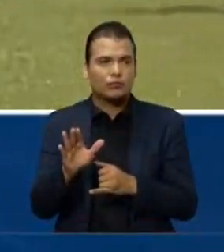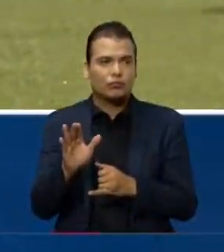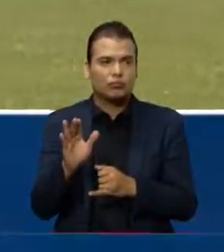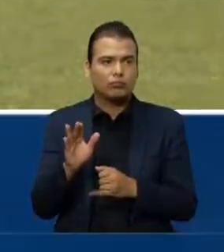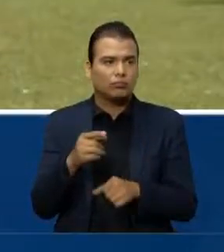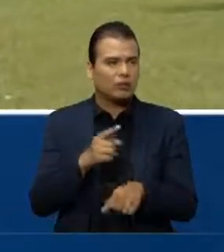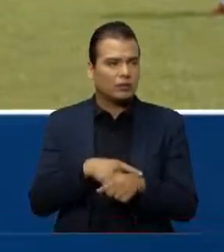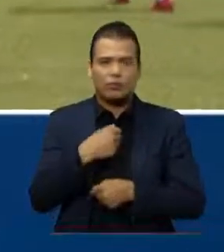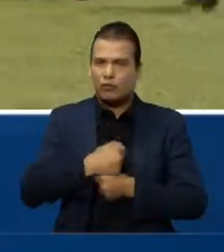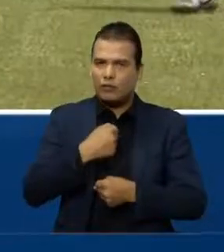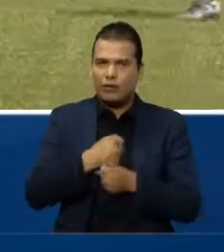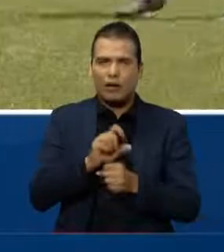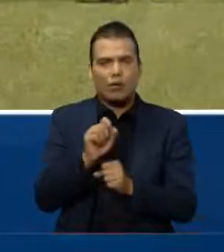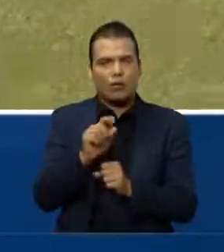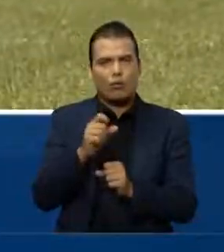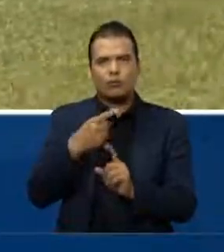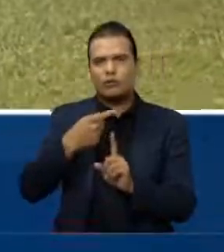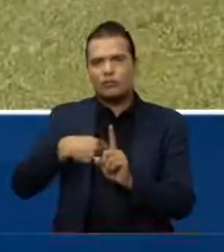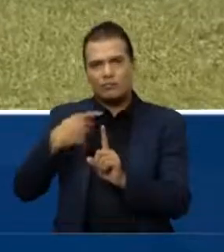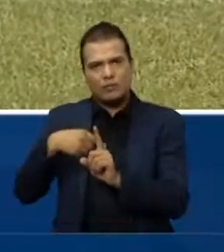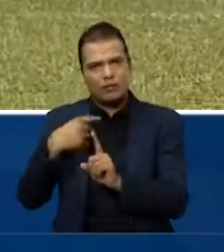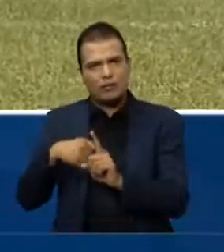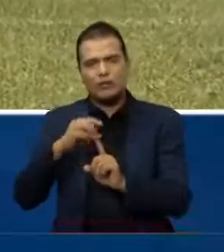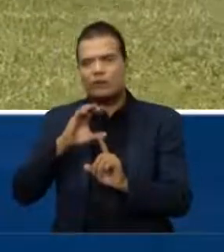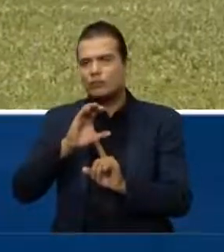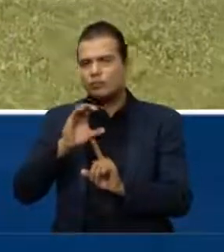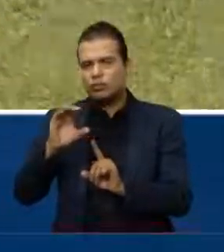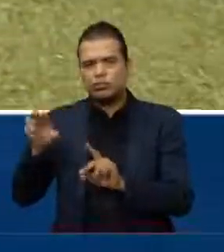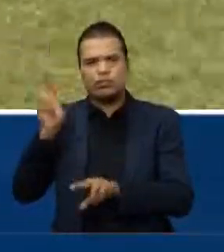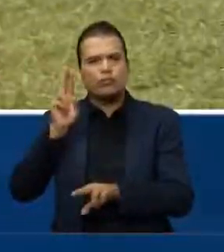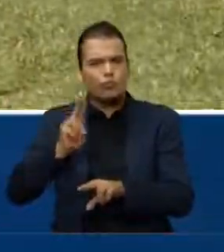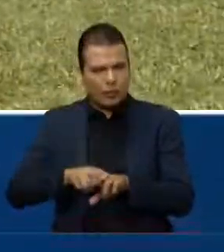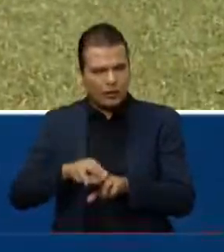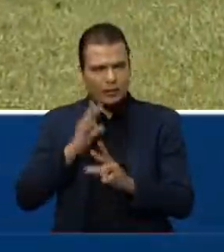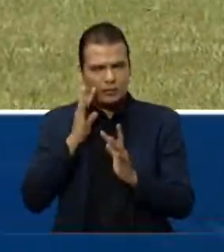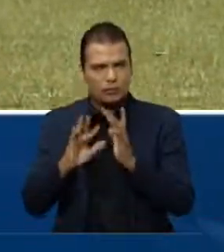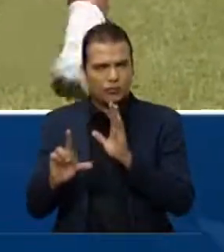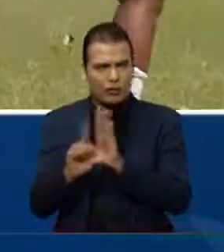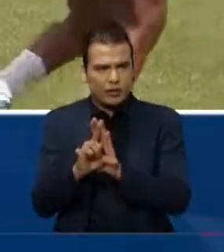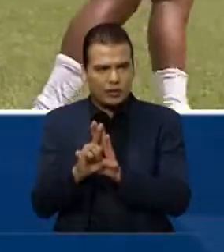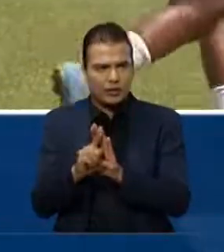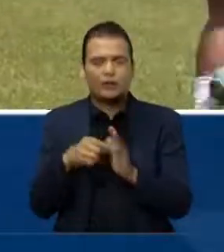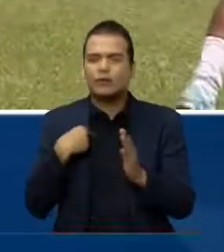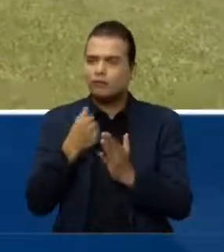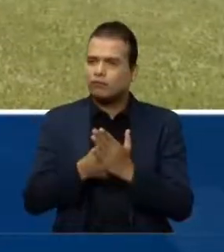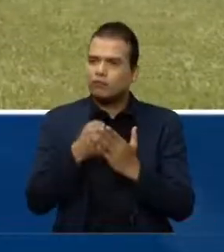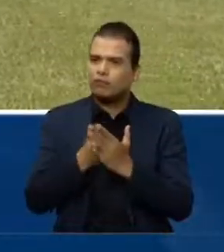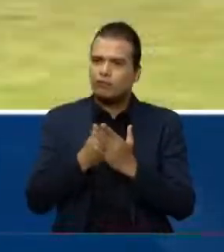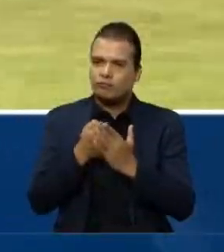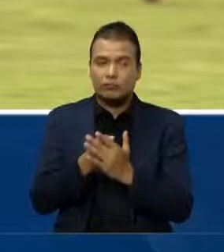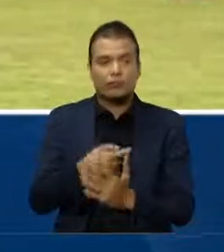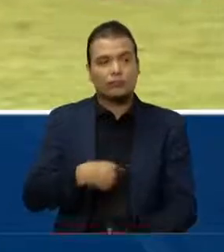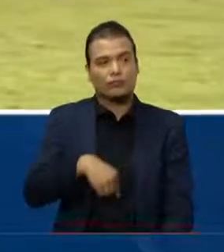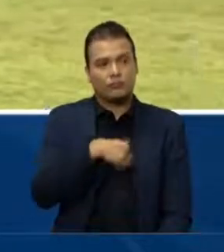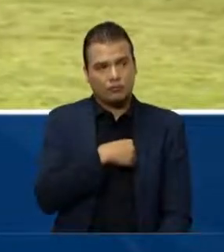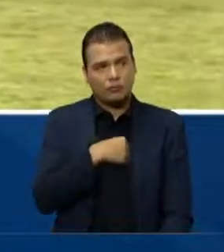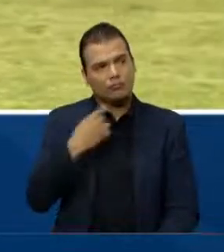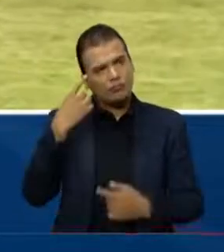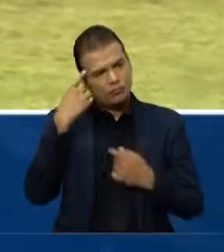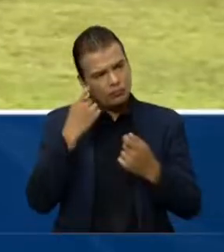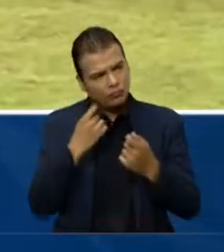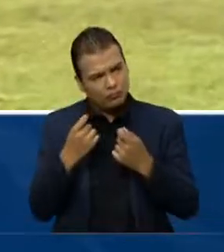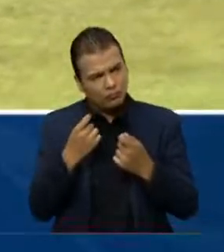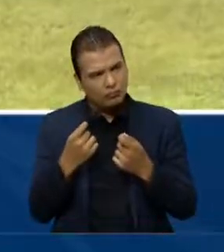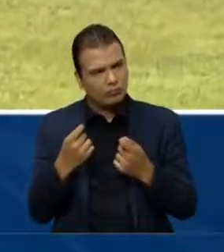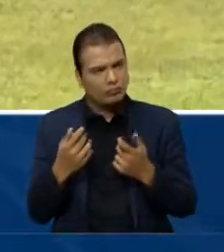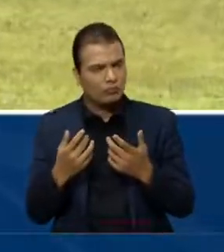11 meses de salarios con todo lo requerido, y hemos buscado varios sponsors